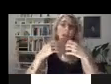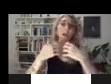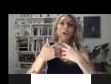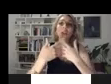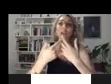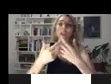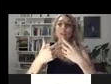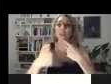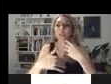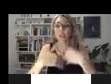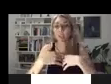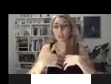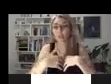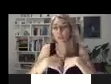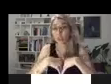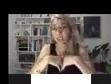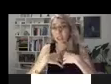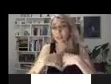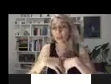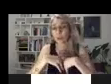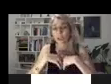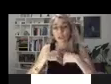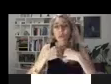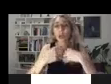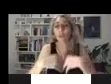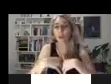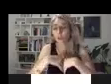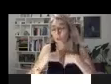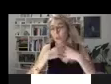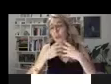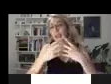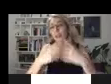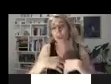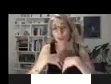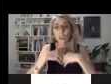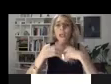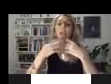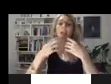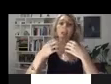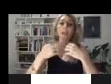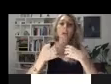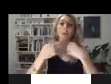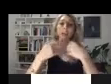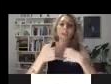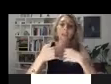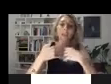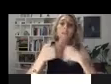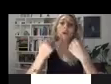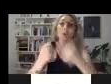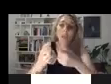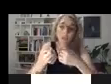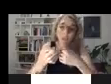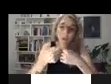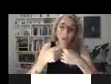y hay coleccionistas que tienen un rol de gestor, de divulgación, de propagación, que en los cuales